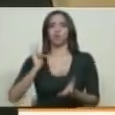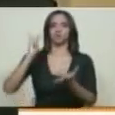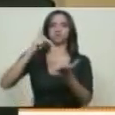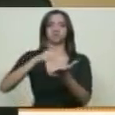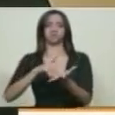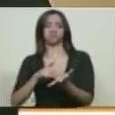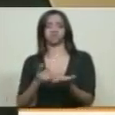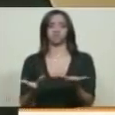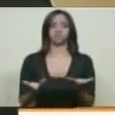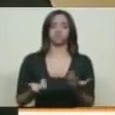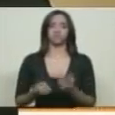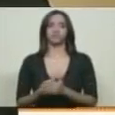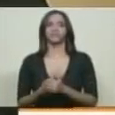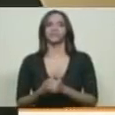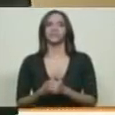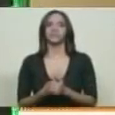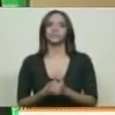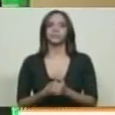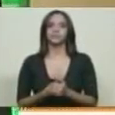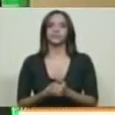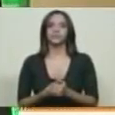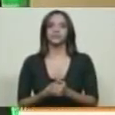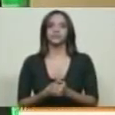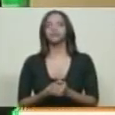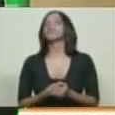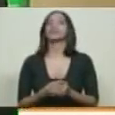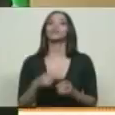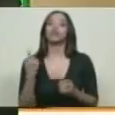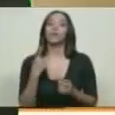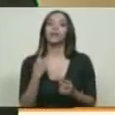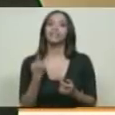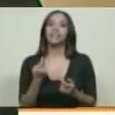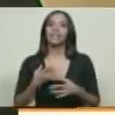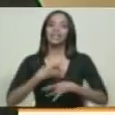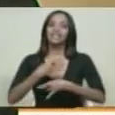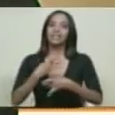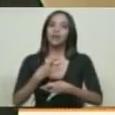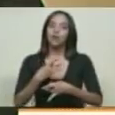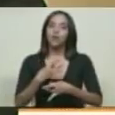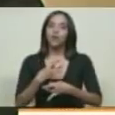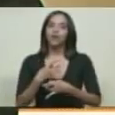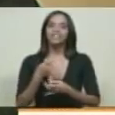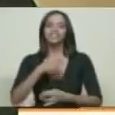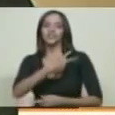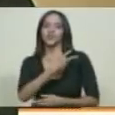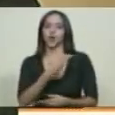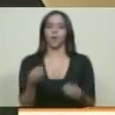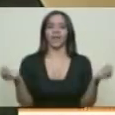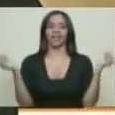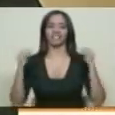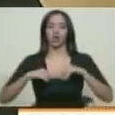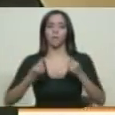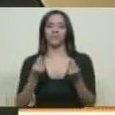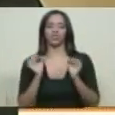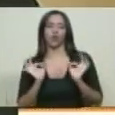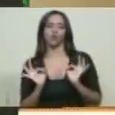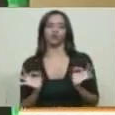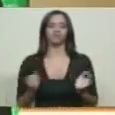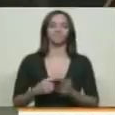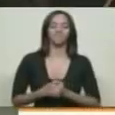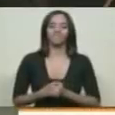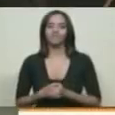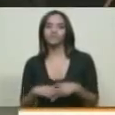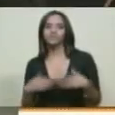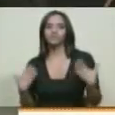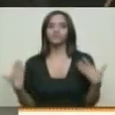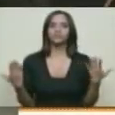no es efectivamente solamente el interés de uno de especular, sino que no voy a aceptar los precios regulados. Ahorita, y ahorita llevan